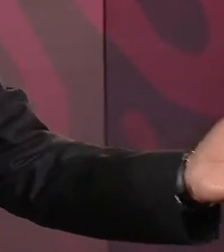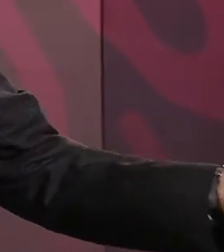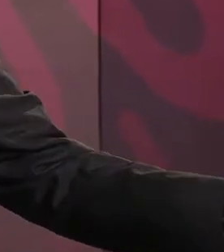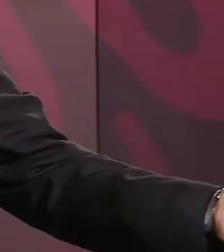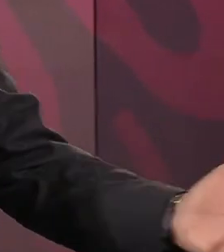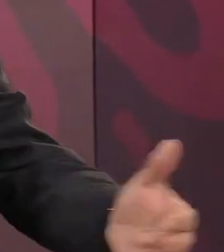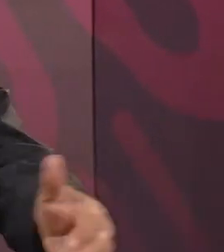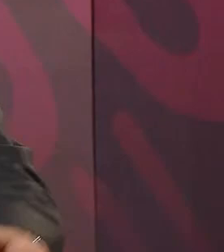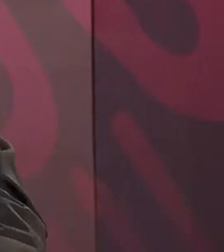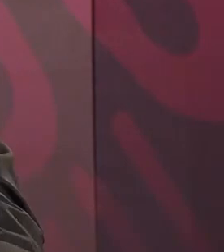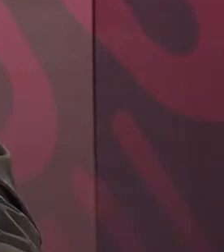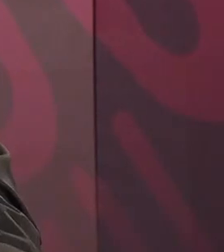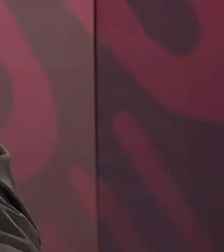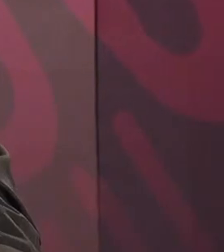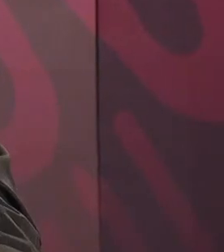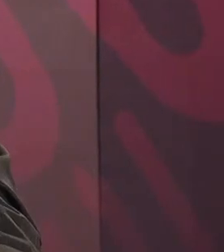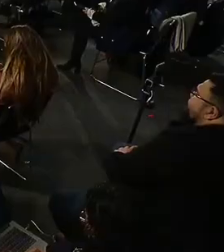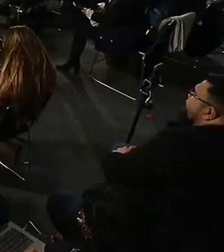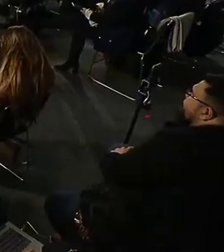necesitaba el país.